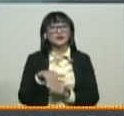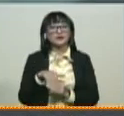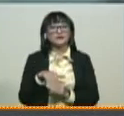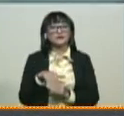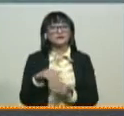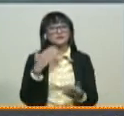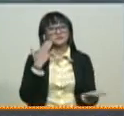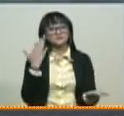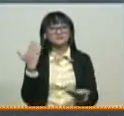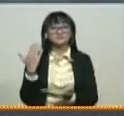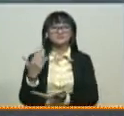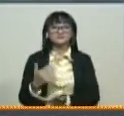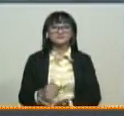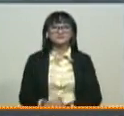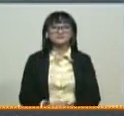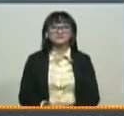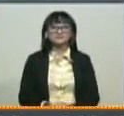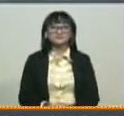país. Adelante.